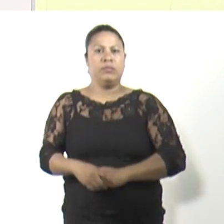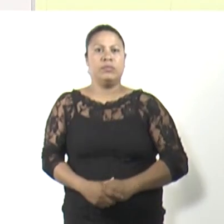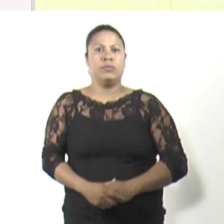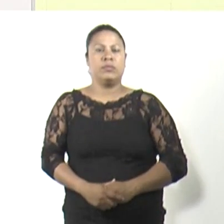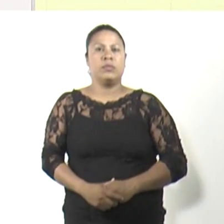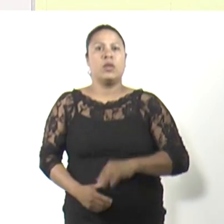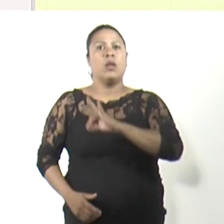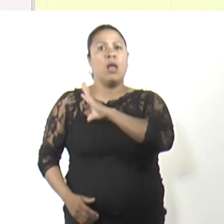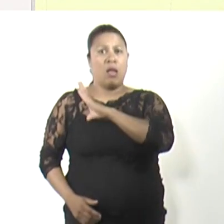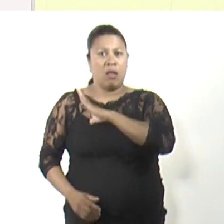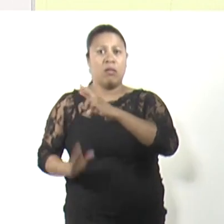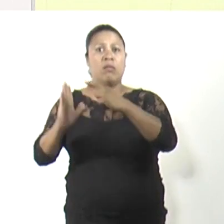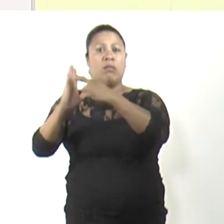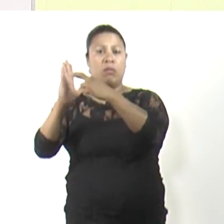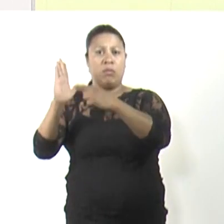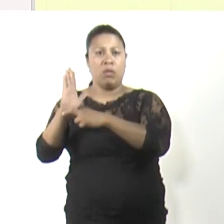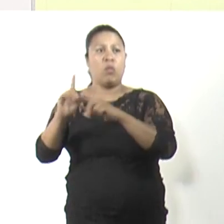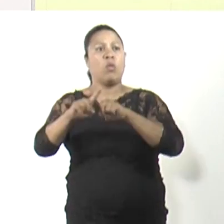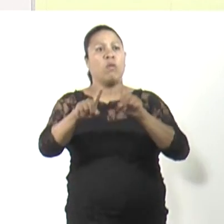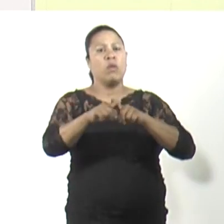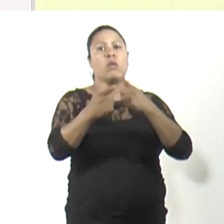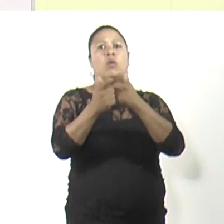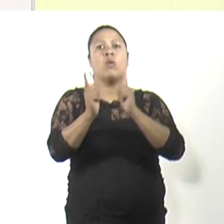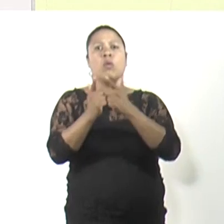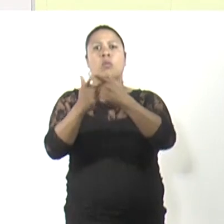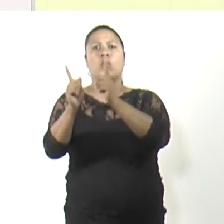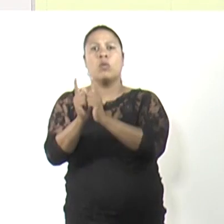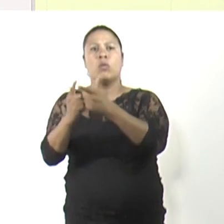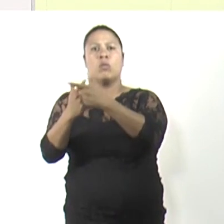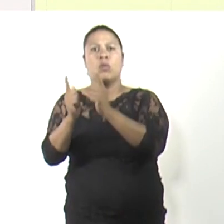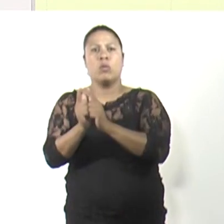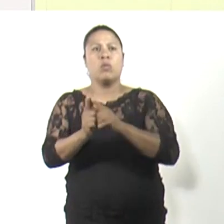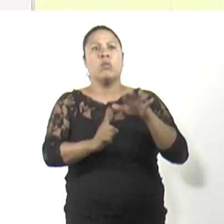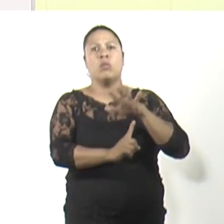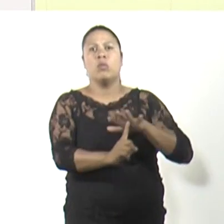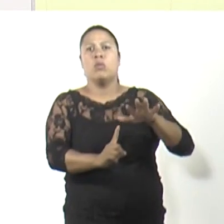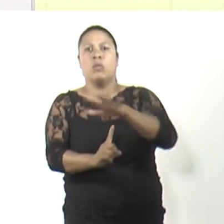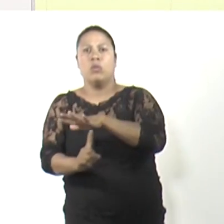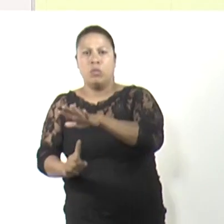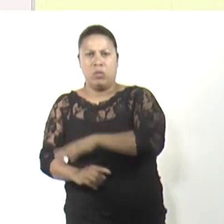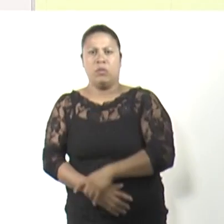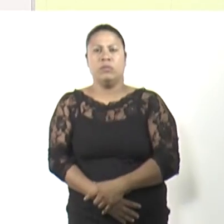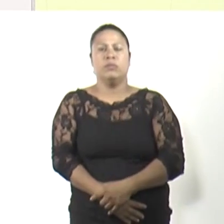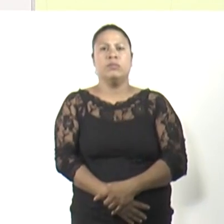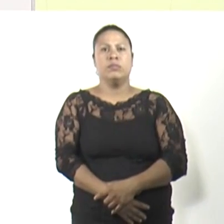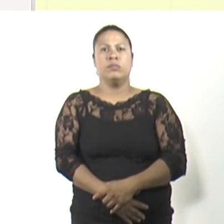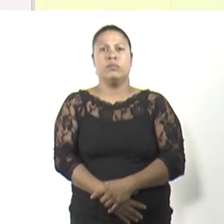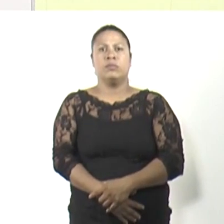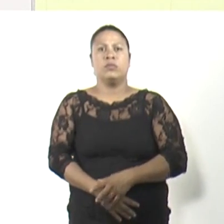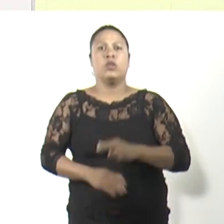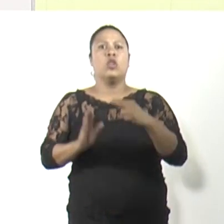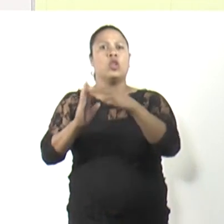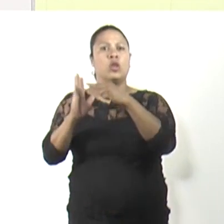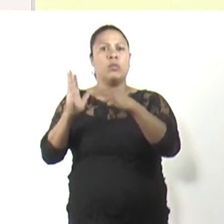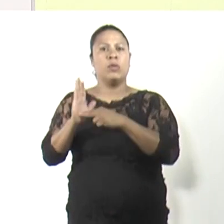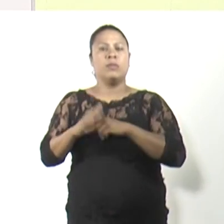haber reglamentos en diferentes grupos, en diferentes espacios concretos. Normas